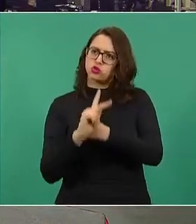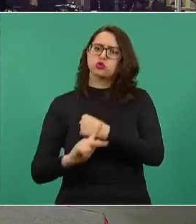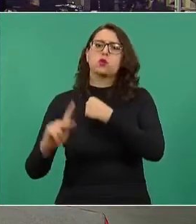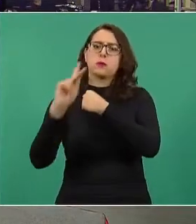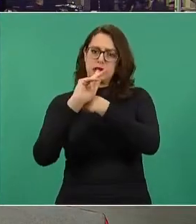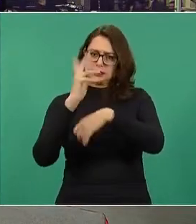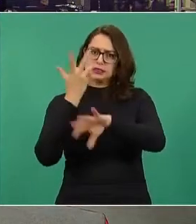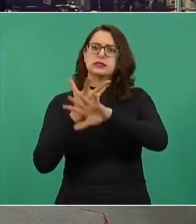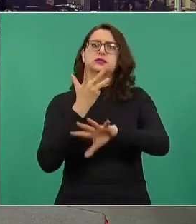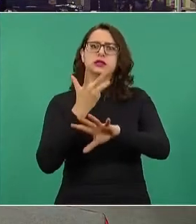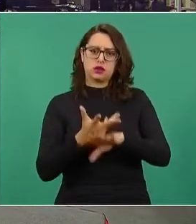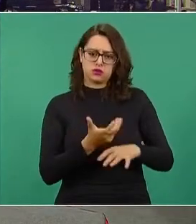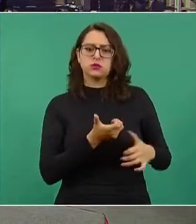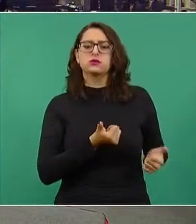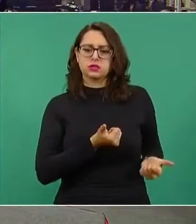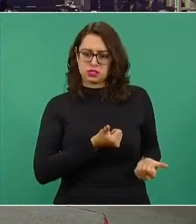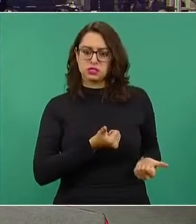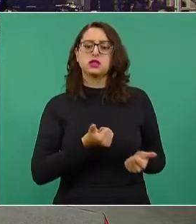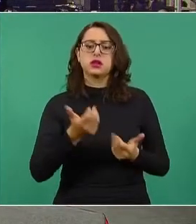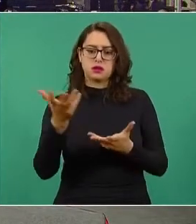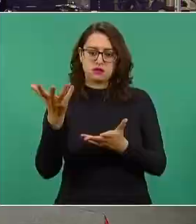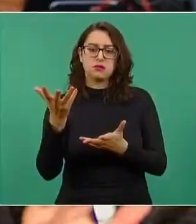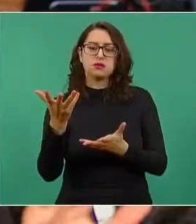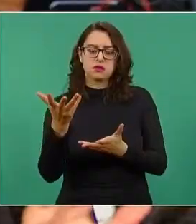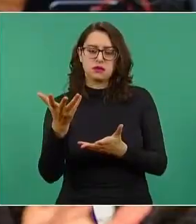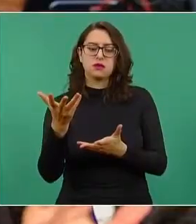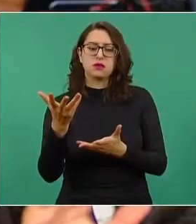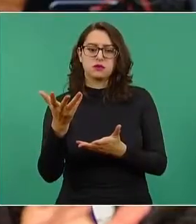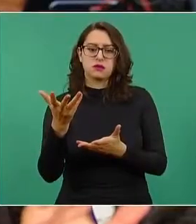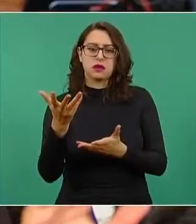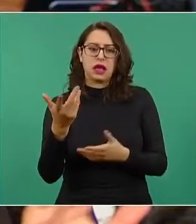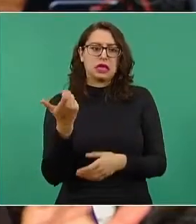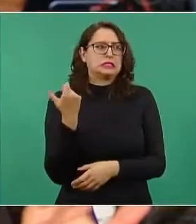a Estados Unidos, en septiembre fueron